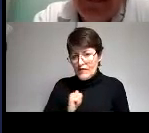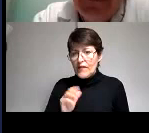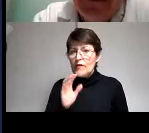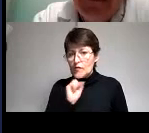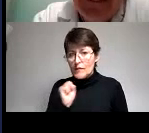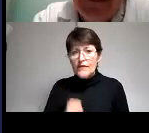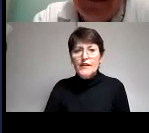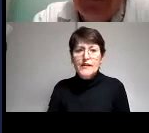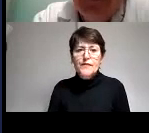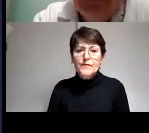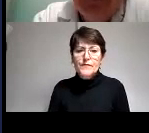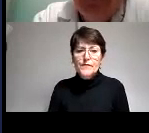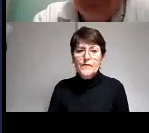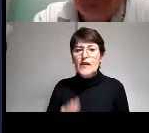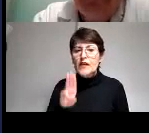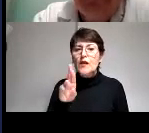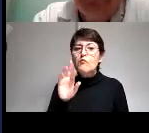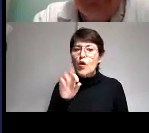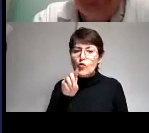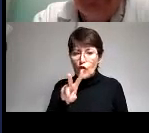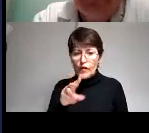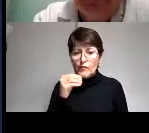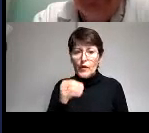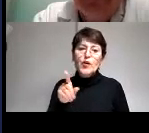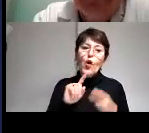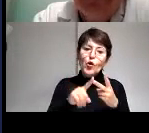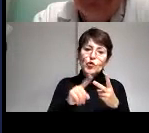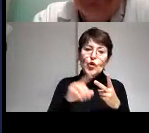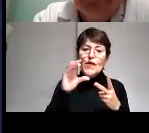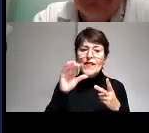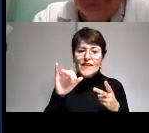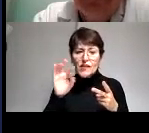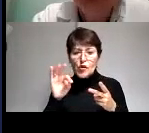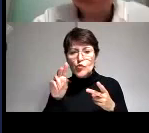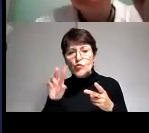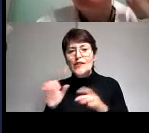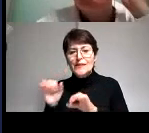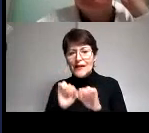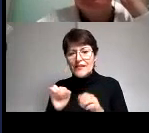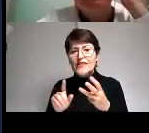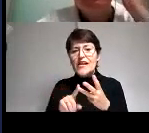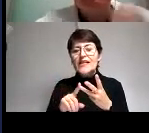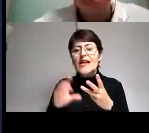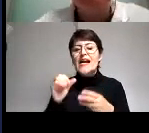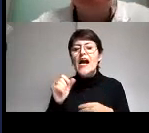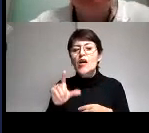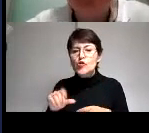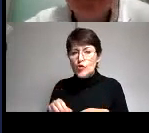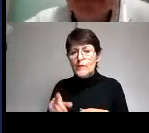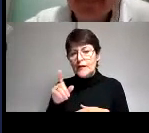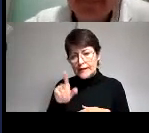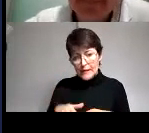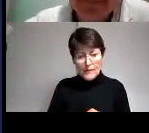ellos, y el Pro 12 es uno de ellos. El Cistus para las defensas y el calostro lo mismo,